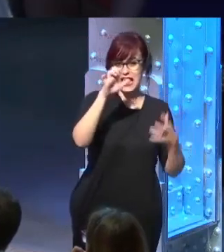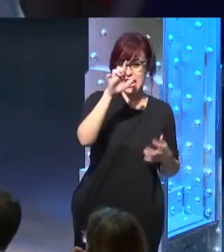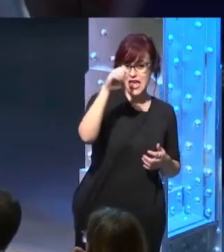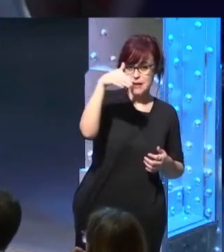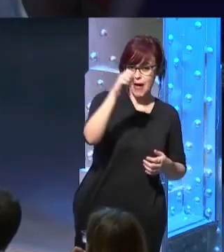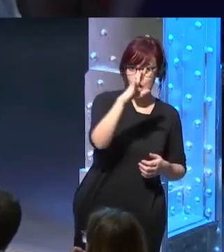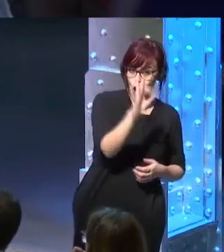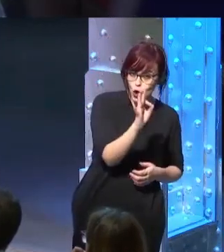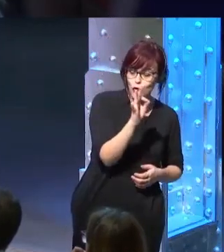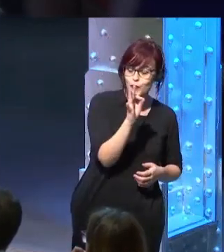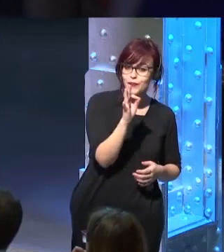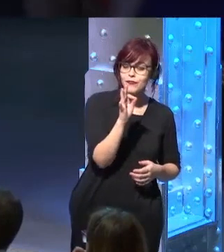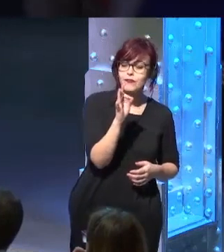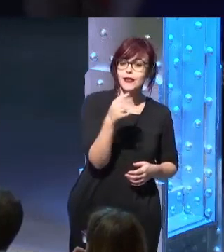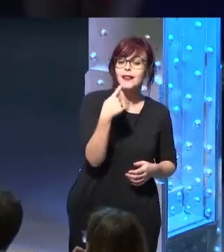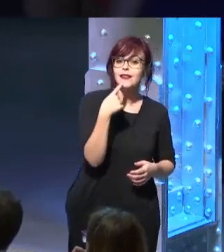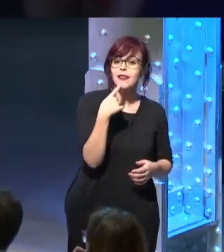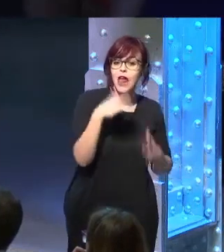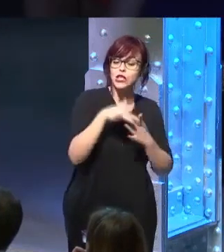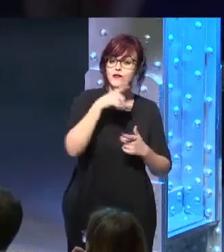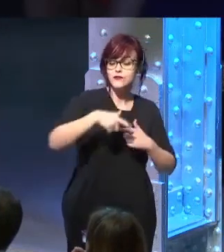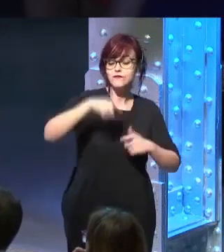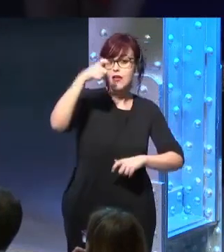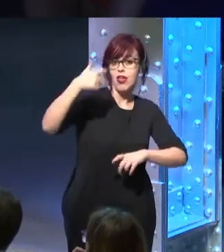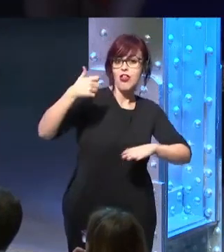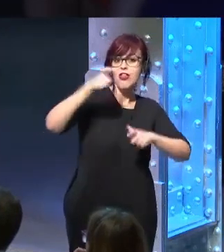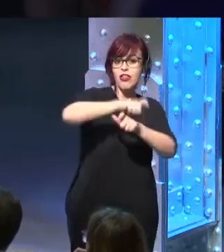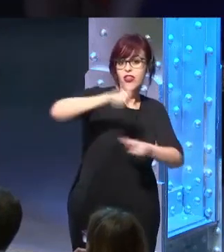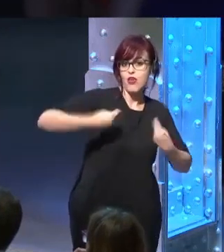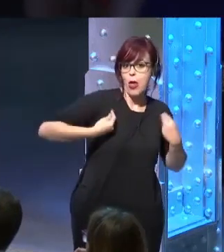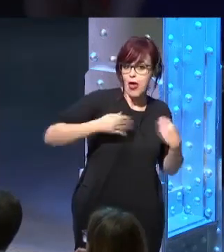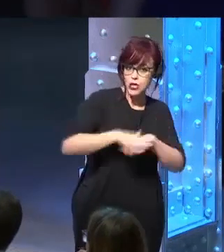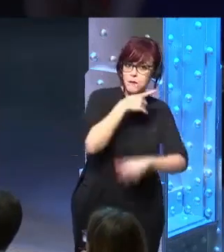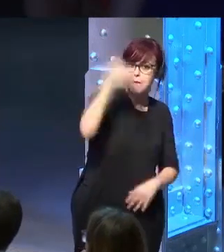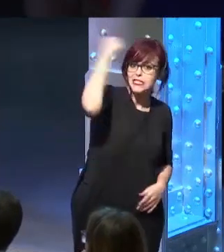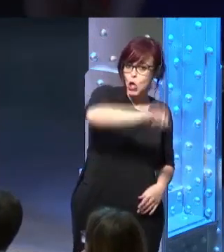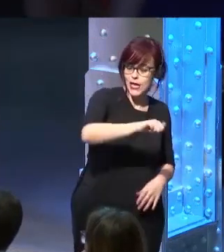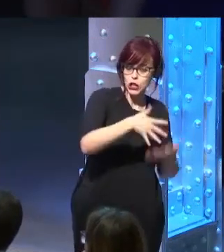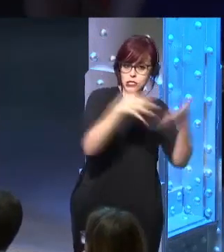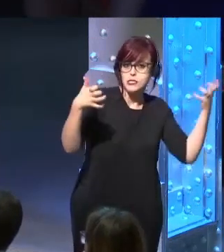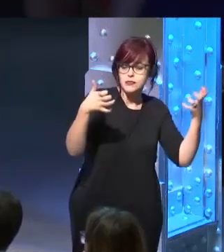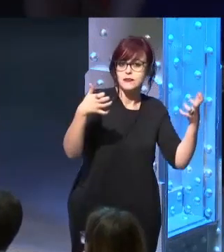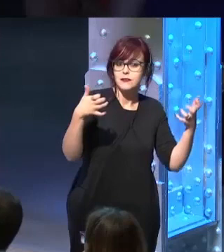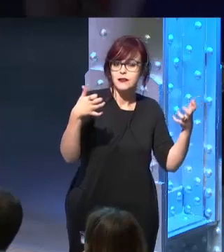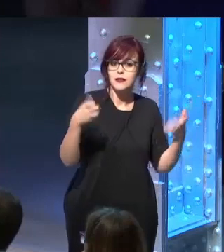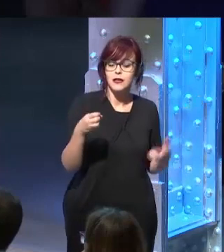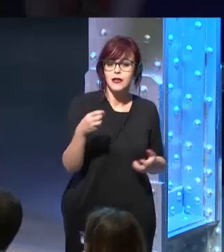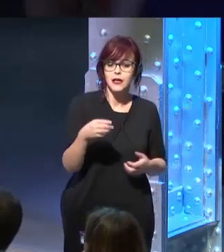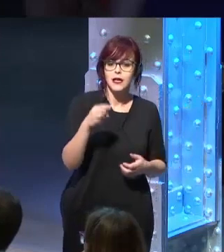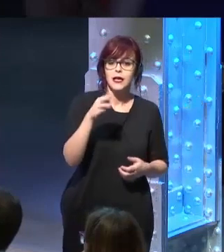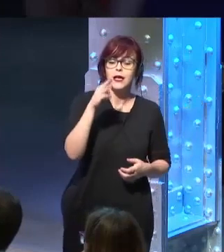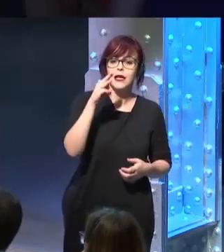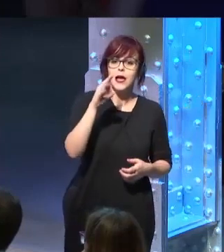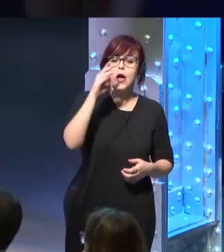definía a los ciudadanos masculinos de la élite como, en latín, ver bonus